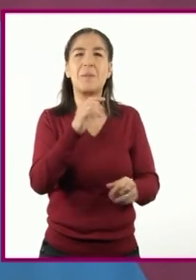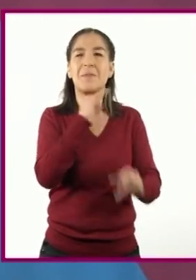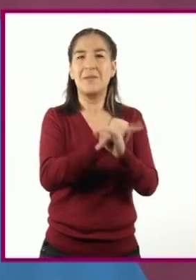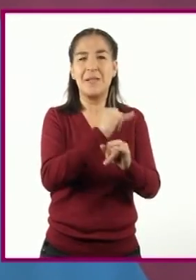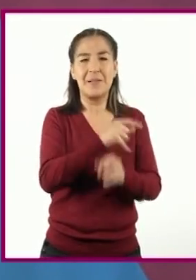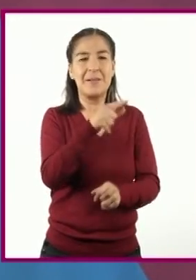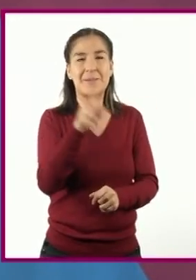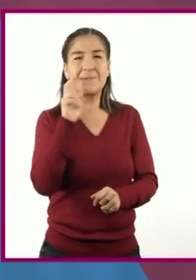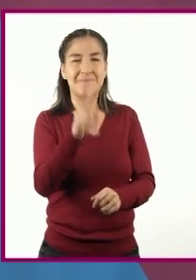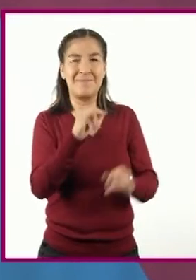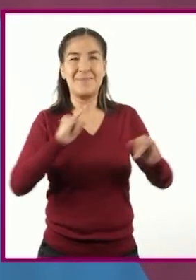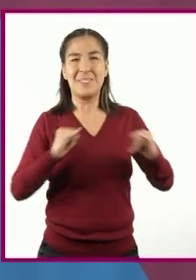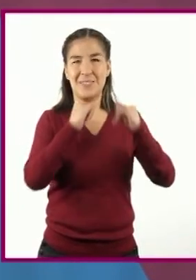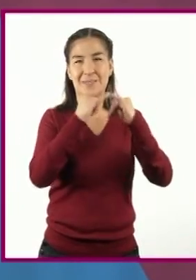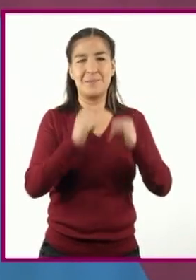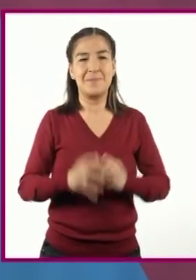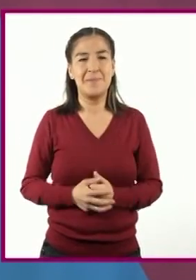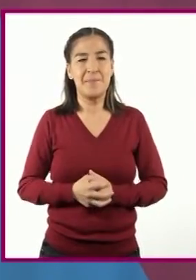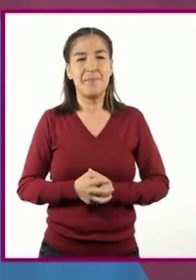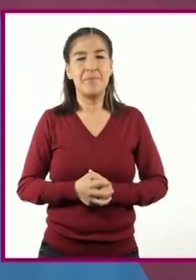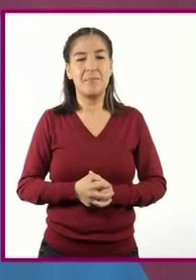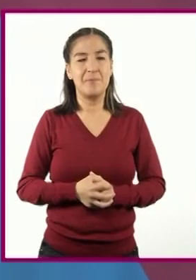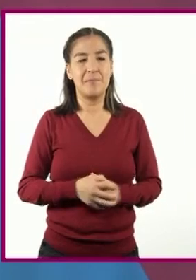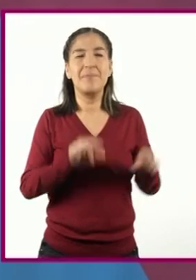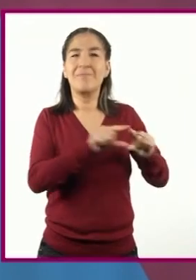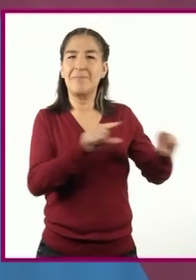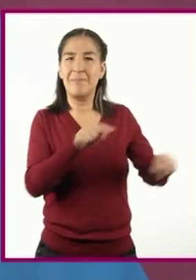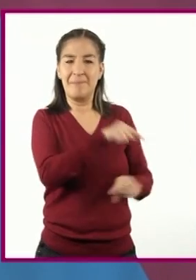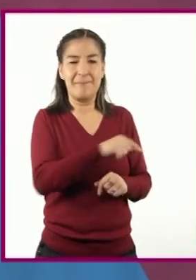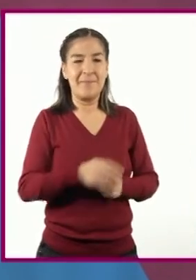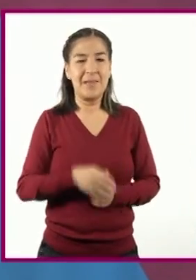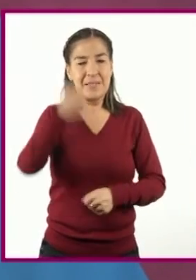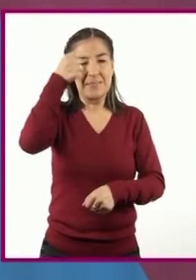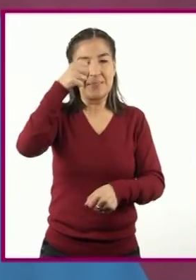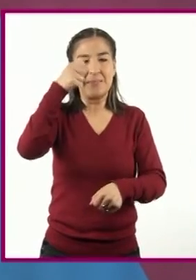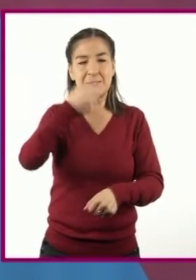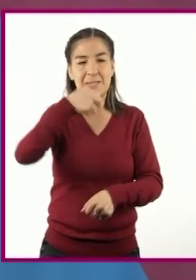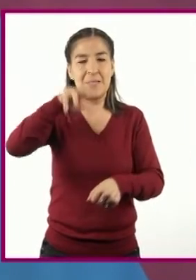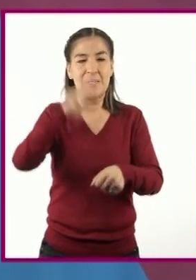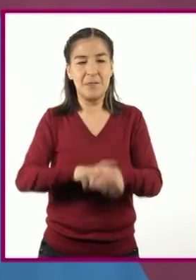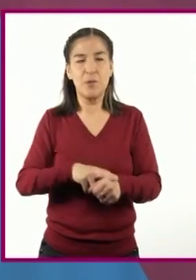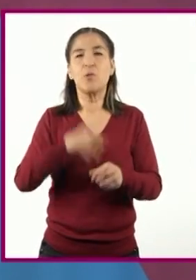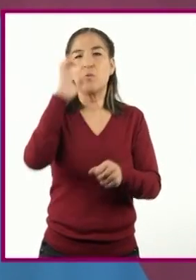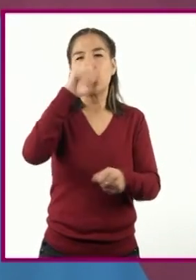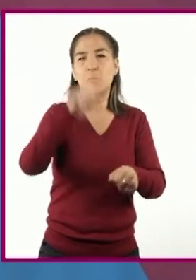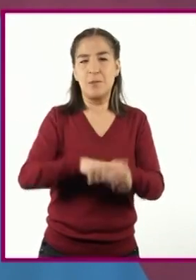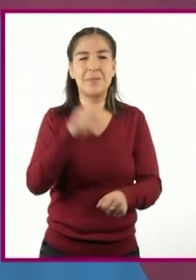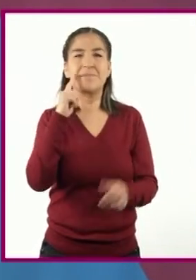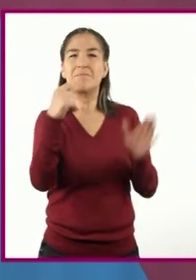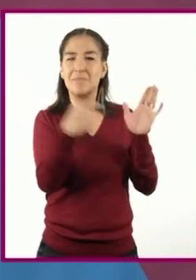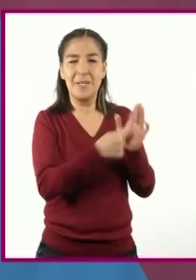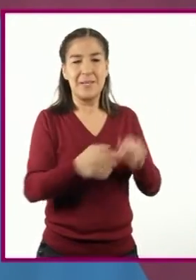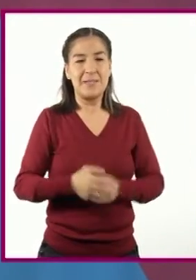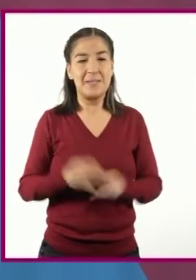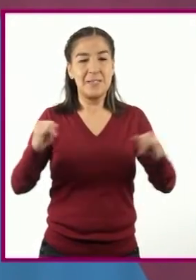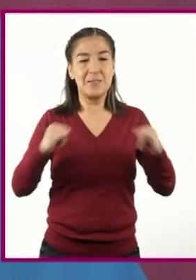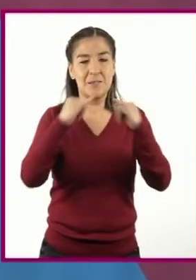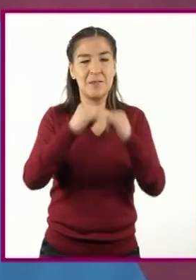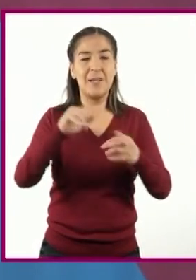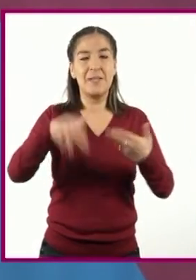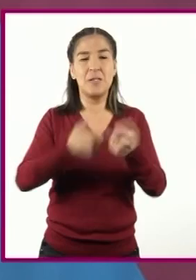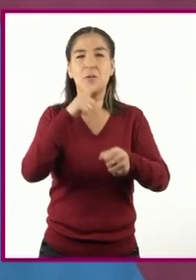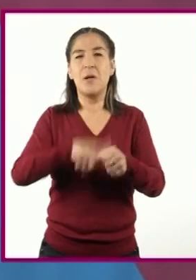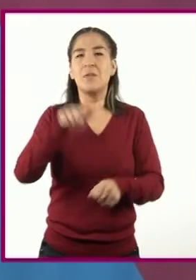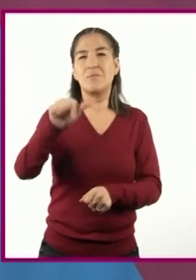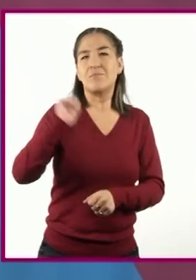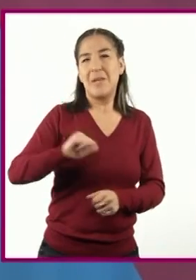las siguientes instituciones: Secretaría de Cultura, Conaculta, Instituto Nacional de